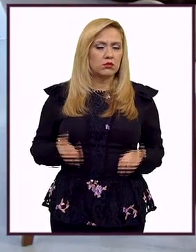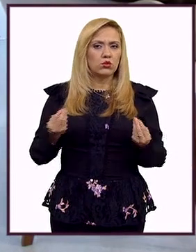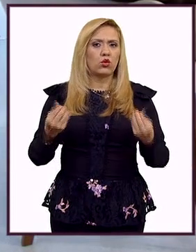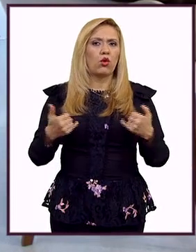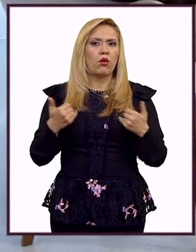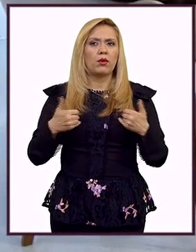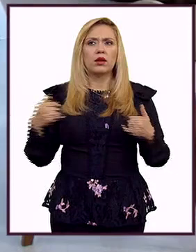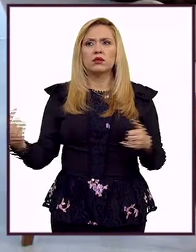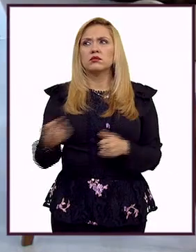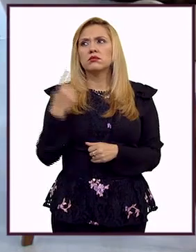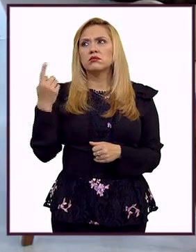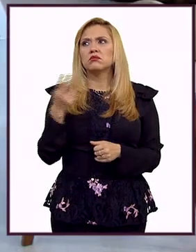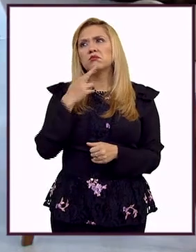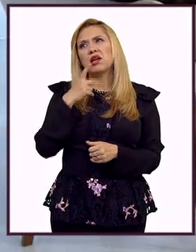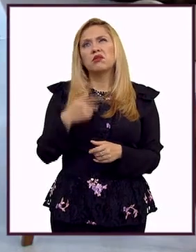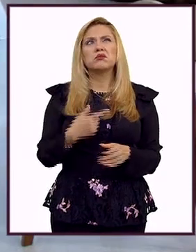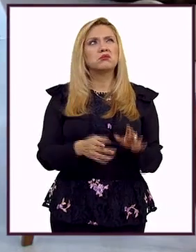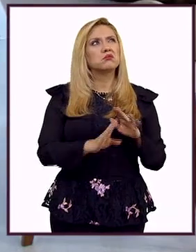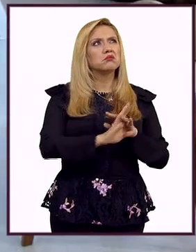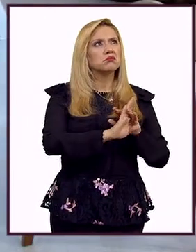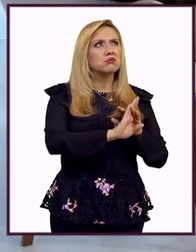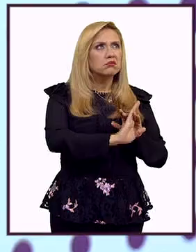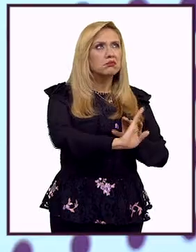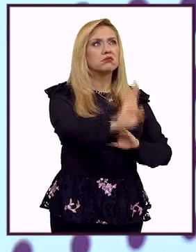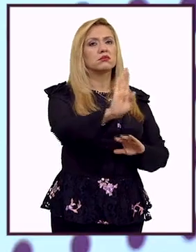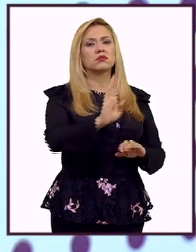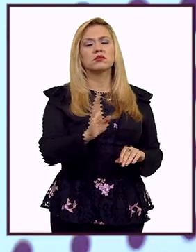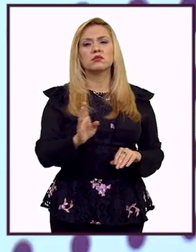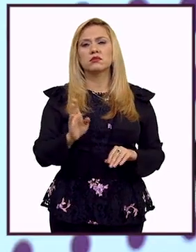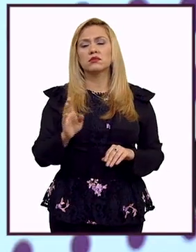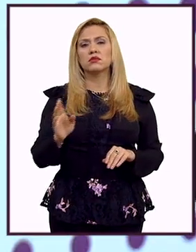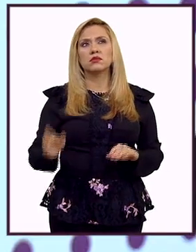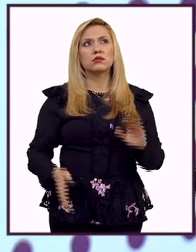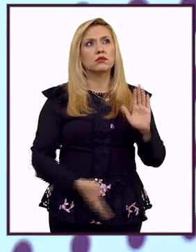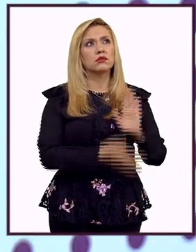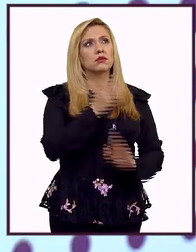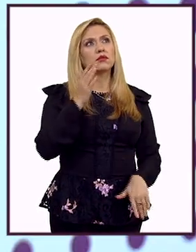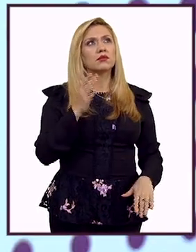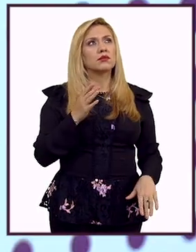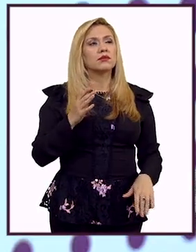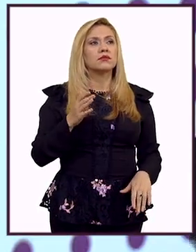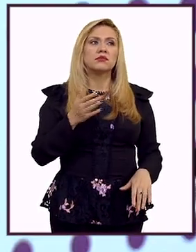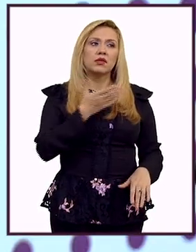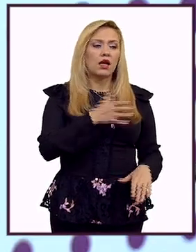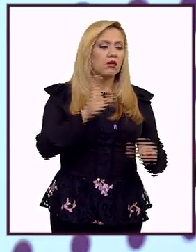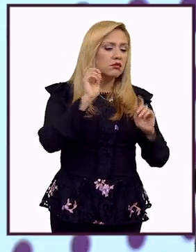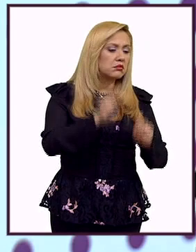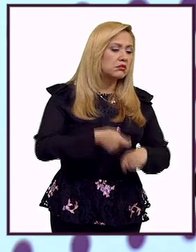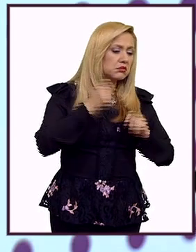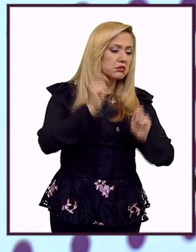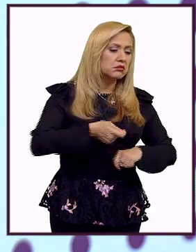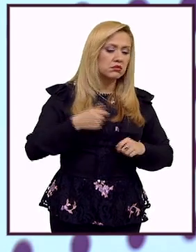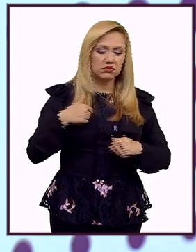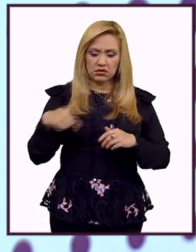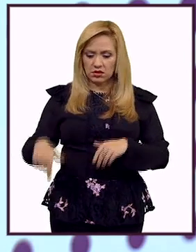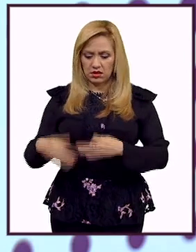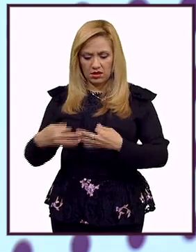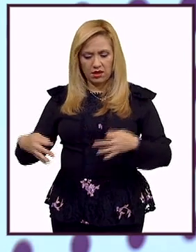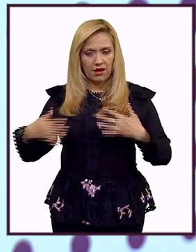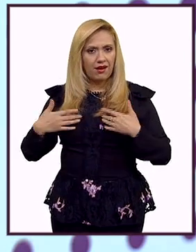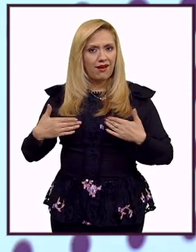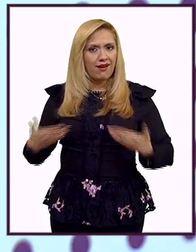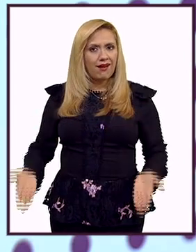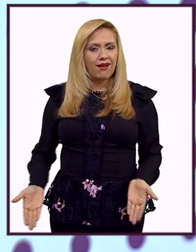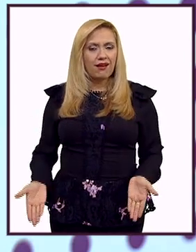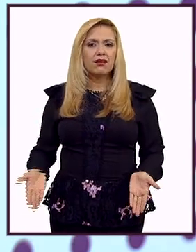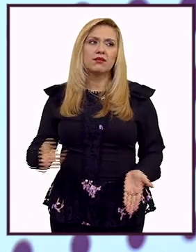jóvenes que prefieren la migración o que migran a las ciudades o migran como jornaleros y no se quedan en sus lugares, y eso tiene que